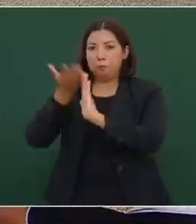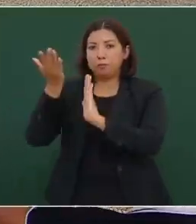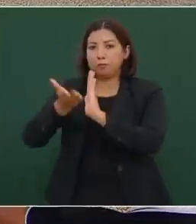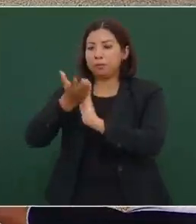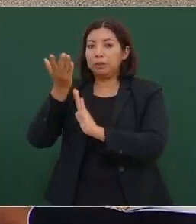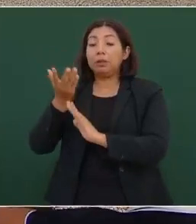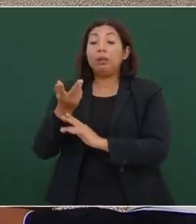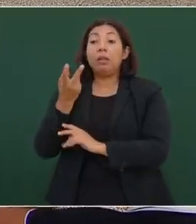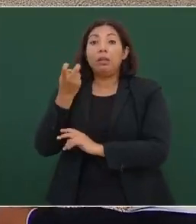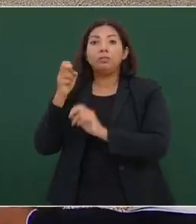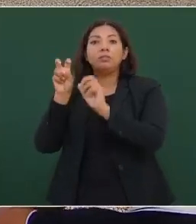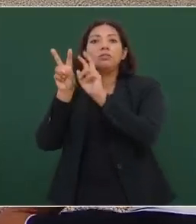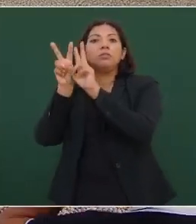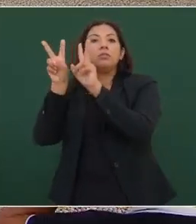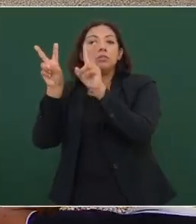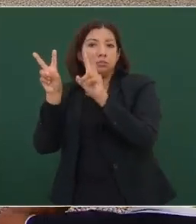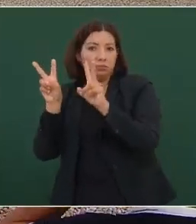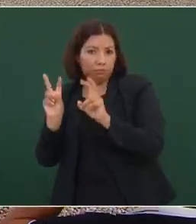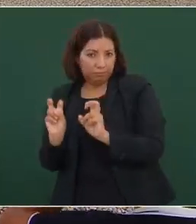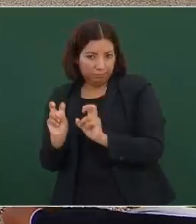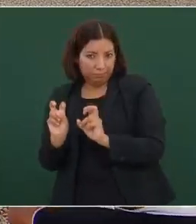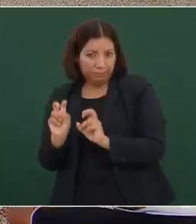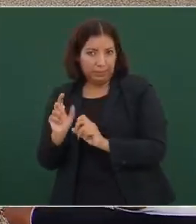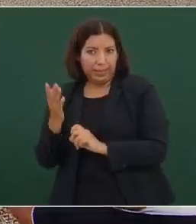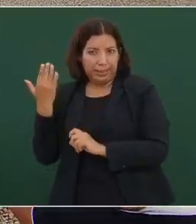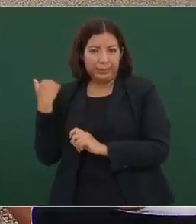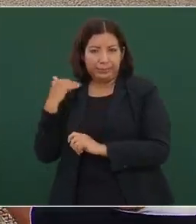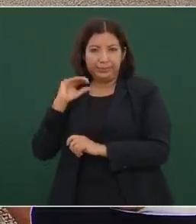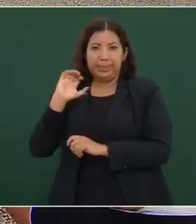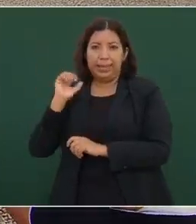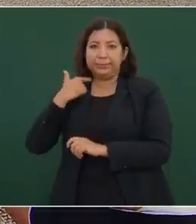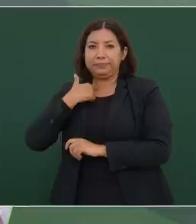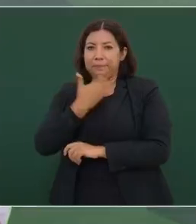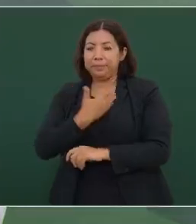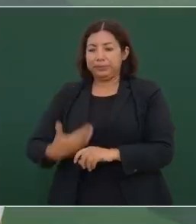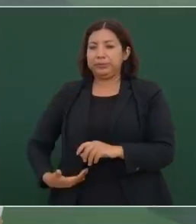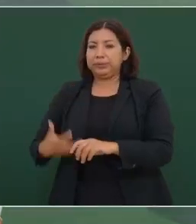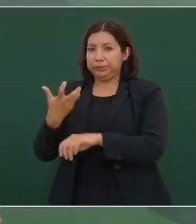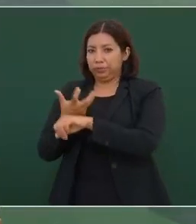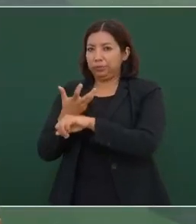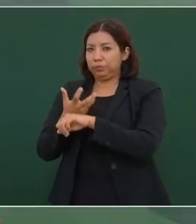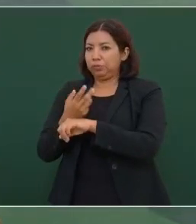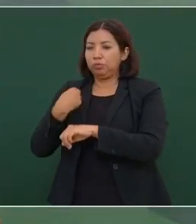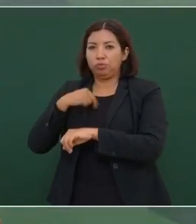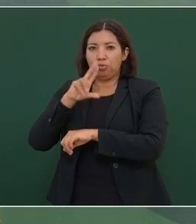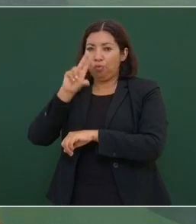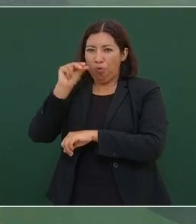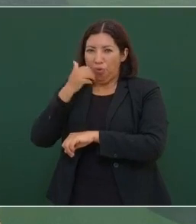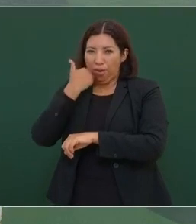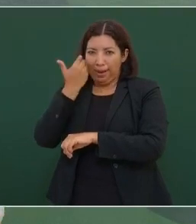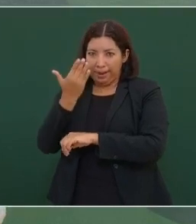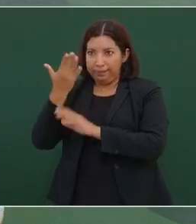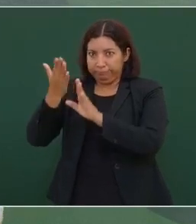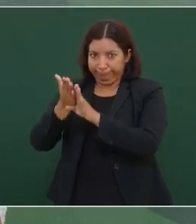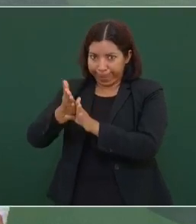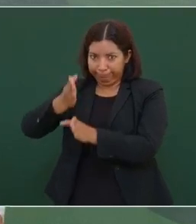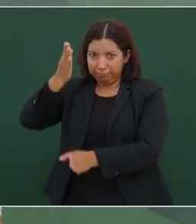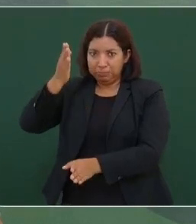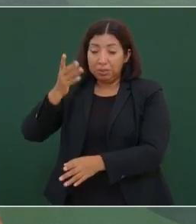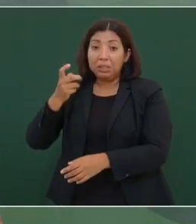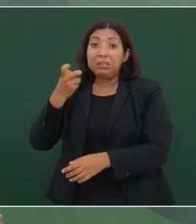le planteamos al presidente Trump que ese tema no lo queríamos en la agenda y no se